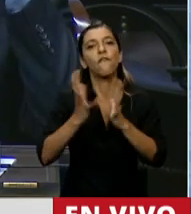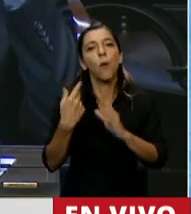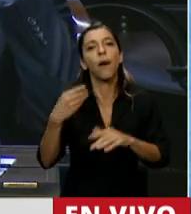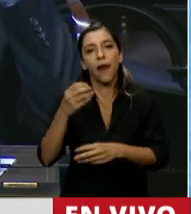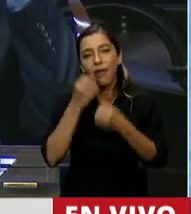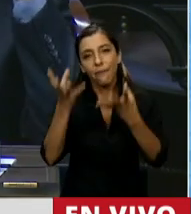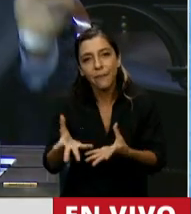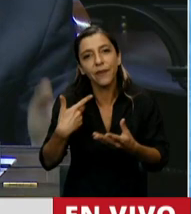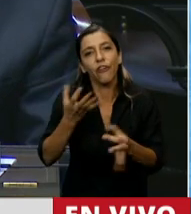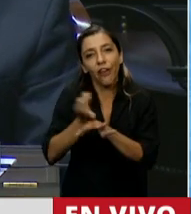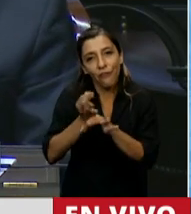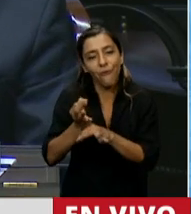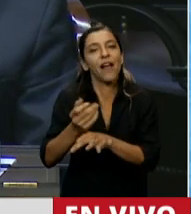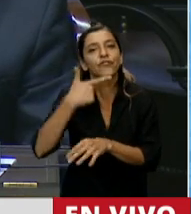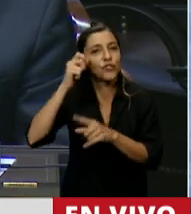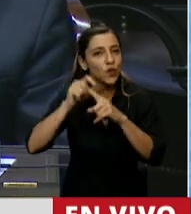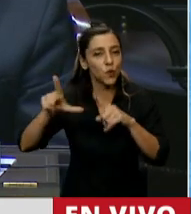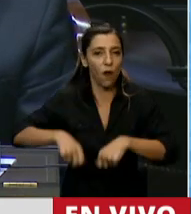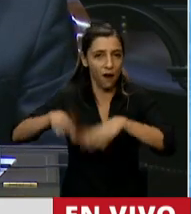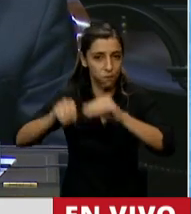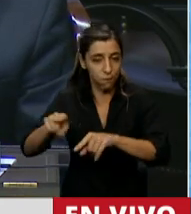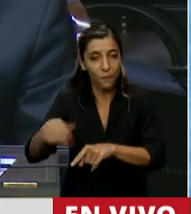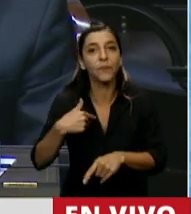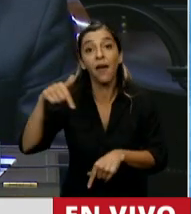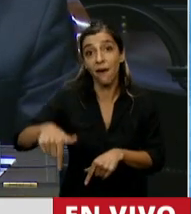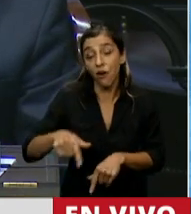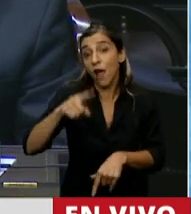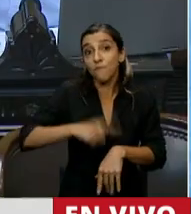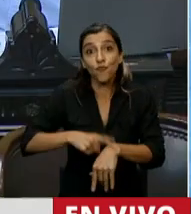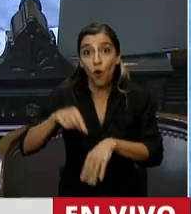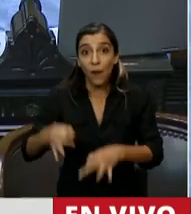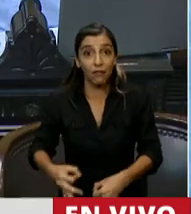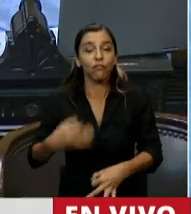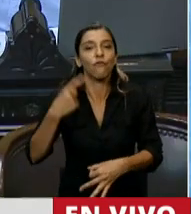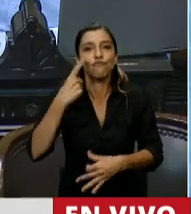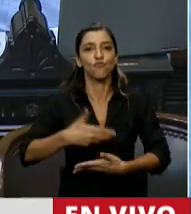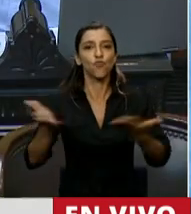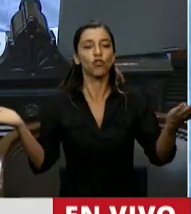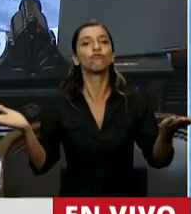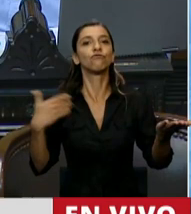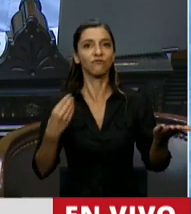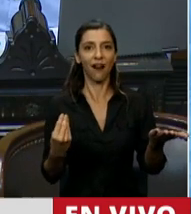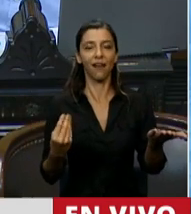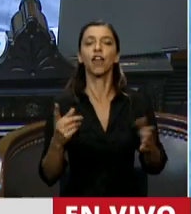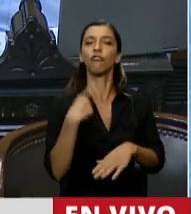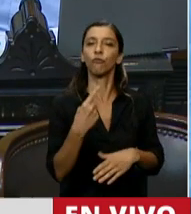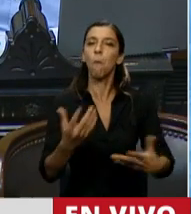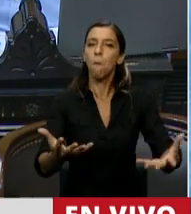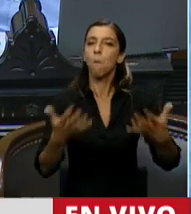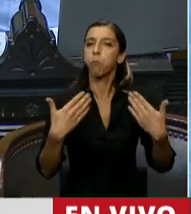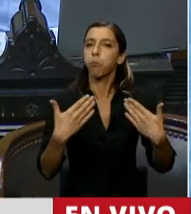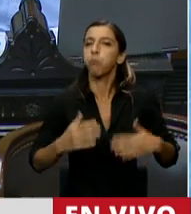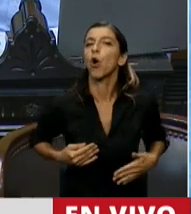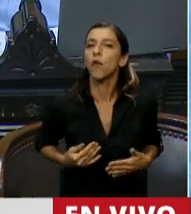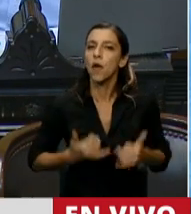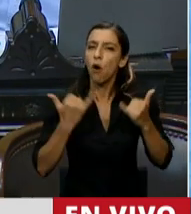garantizar realmente la educación sexual integral. Ahora teníamos la oportunidad histórica de mostrarle al mundo que podíamos presentar un batallón de